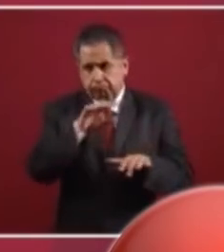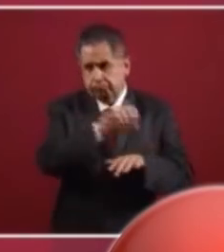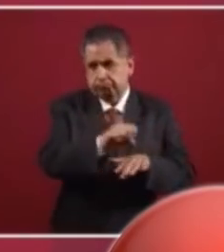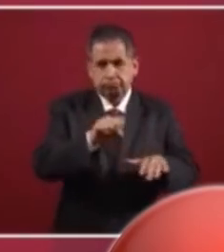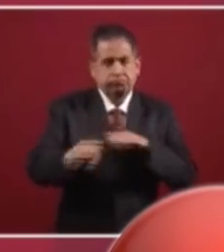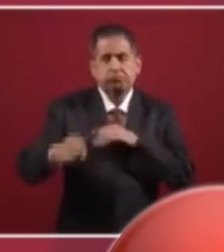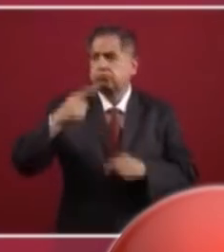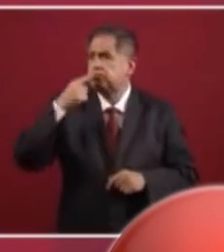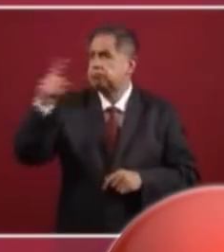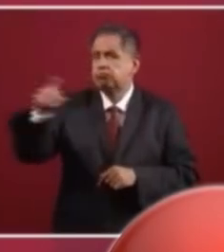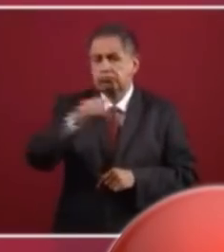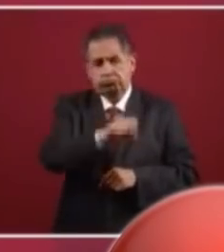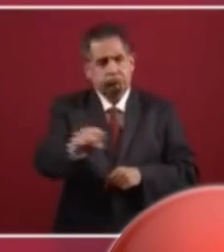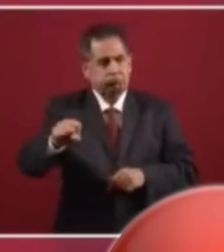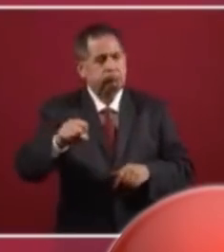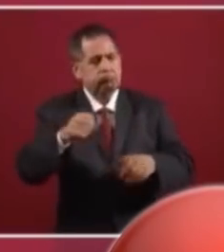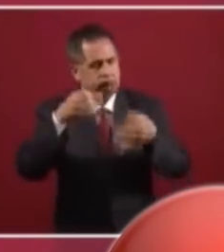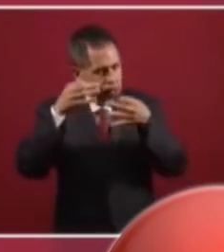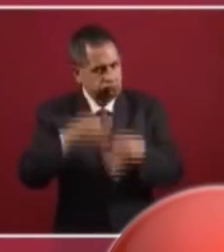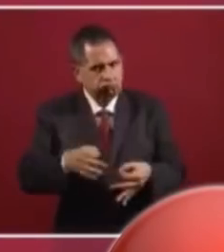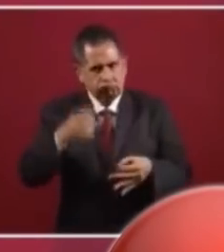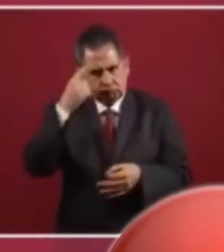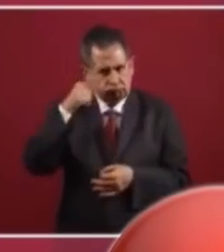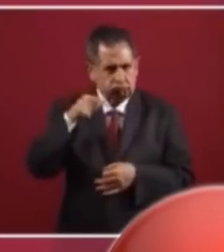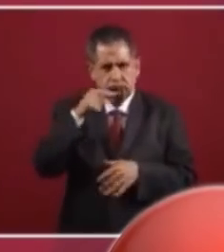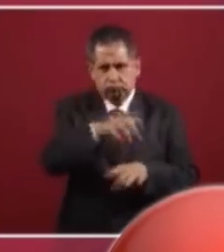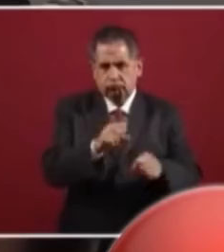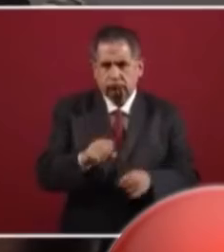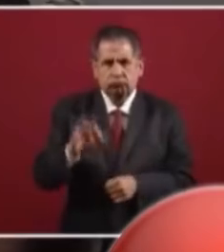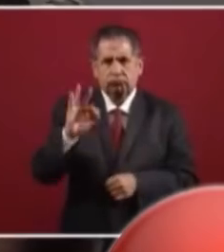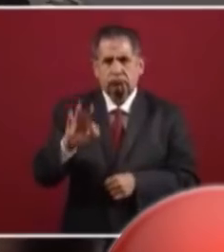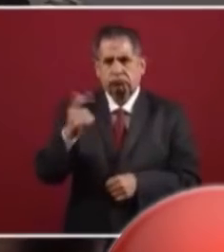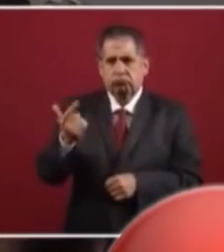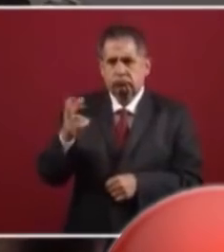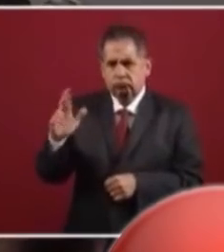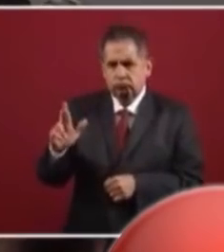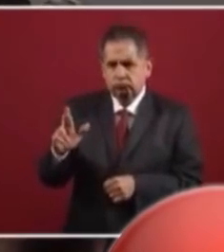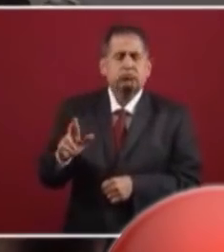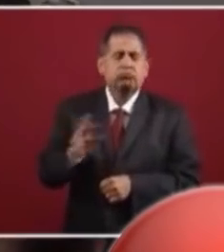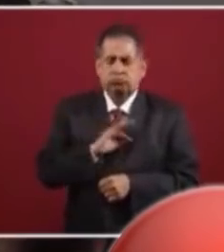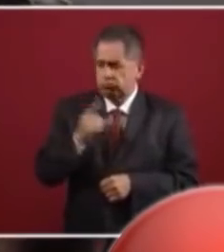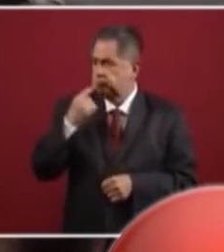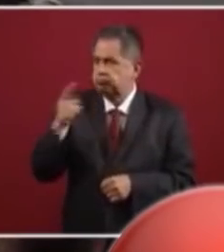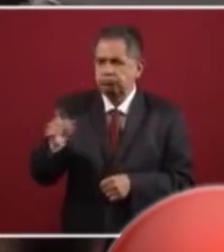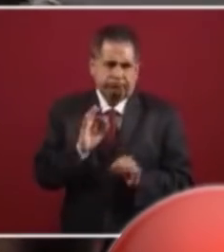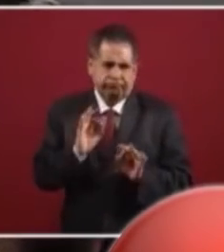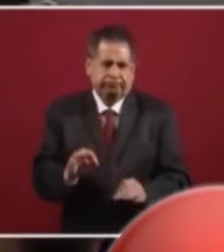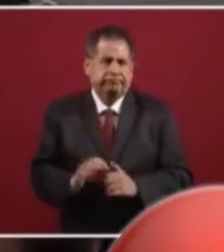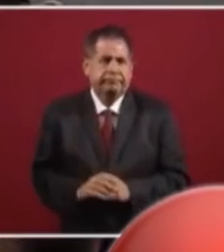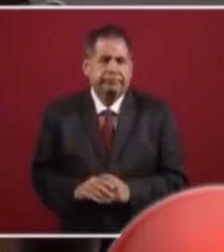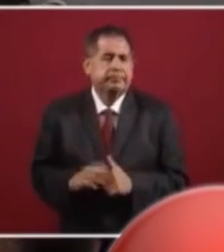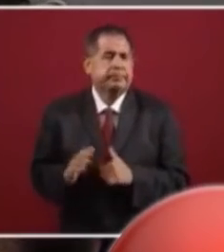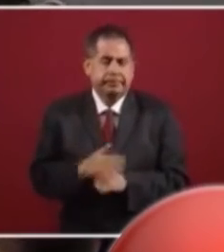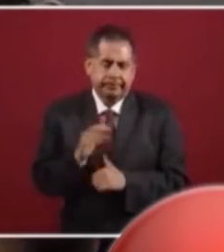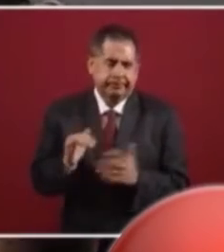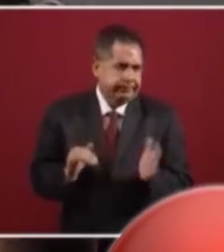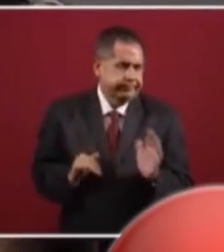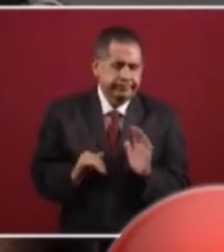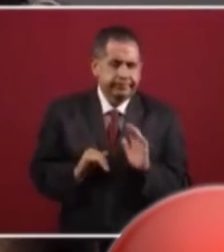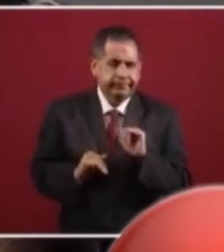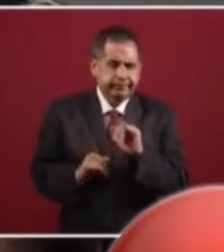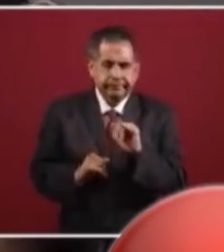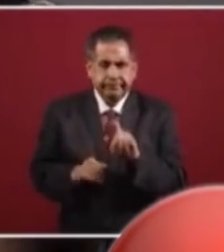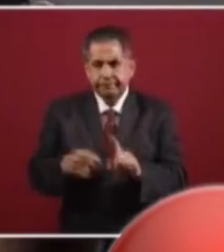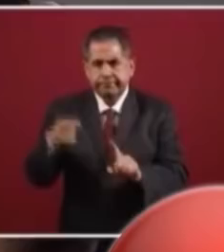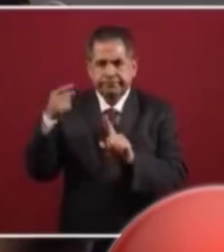presentar la denuncia formal en la fiscalía general de la república porque si el